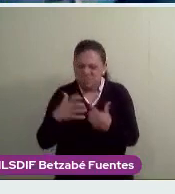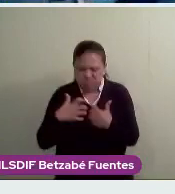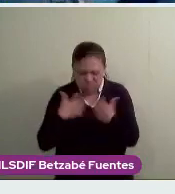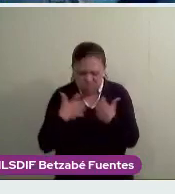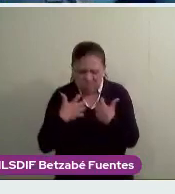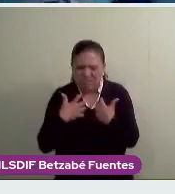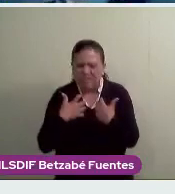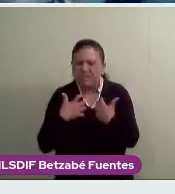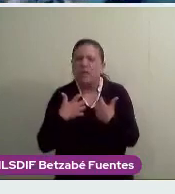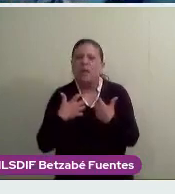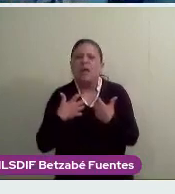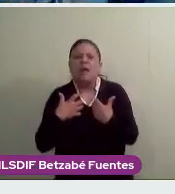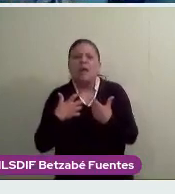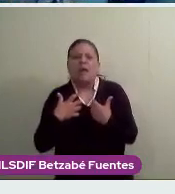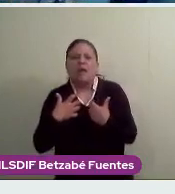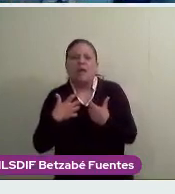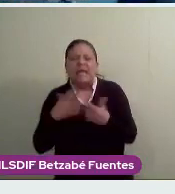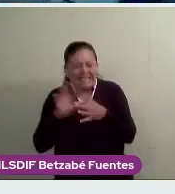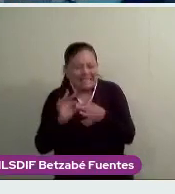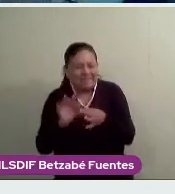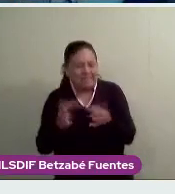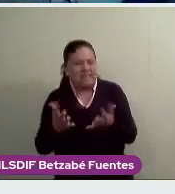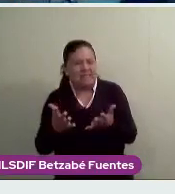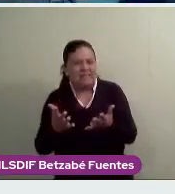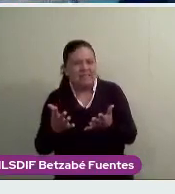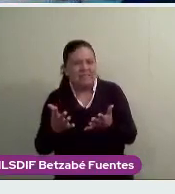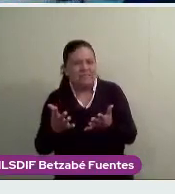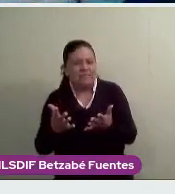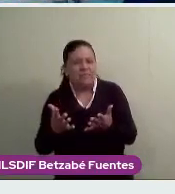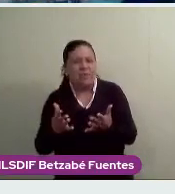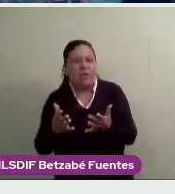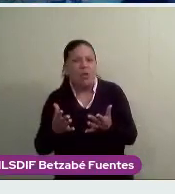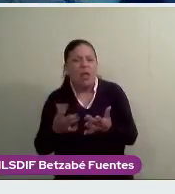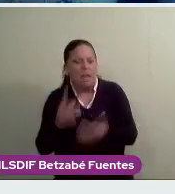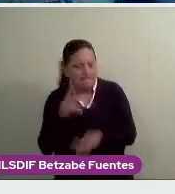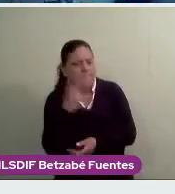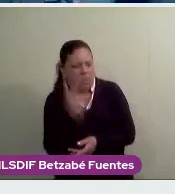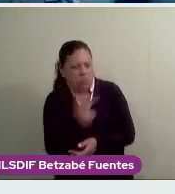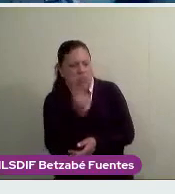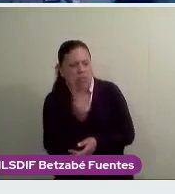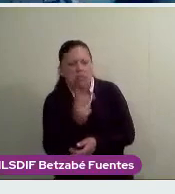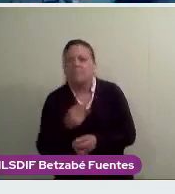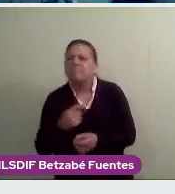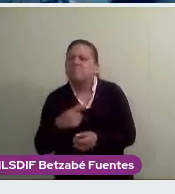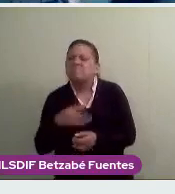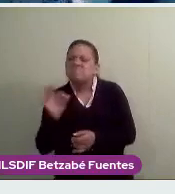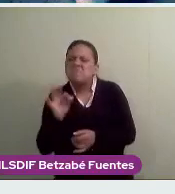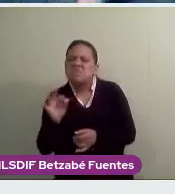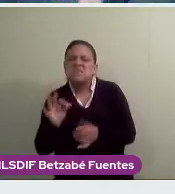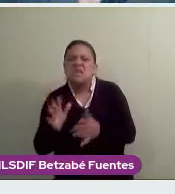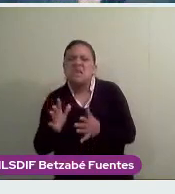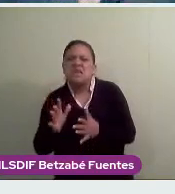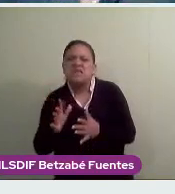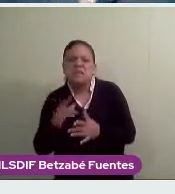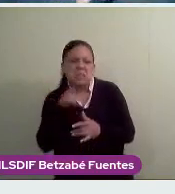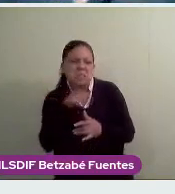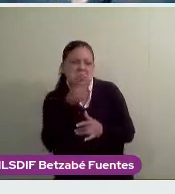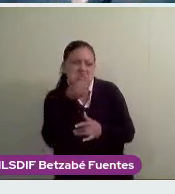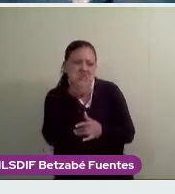qué, ¿no? Cómo sentirse si alguien, le pueden preguntar cómo sentirse si alguien le llamase ladrón. Pues muchos nos